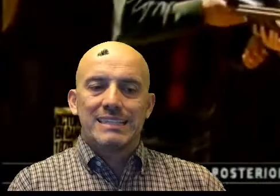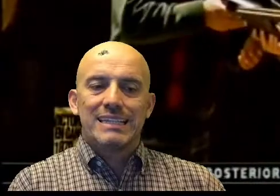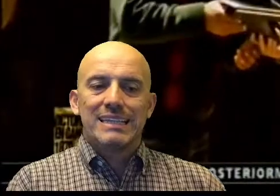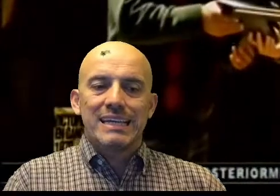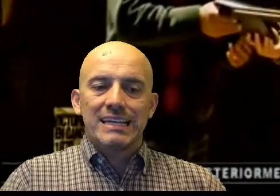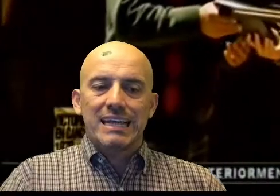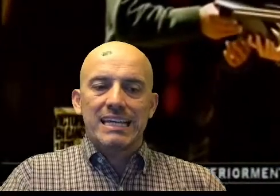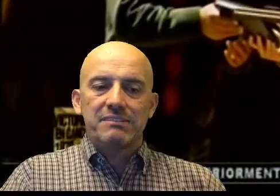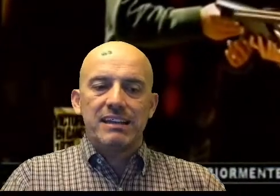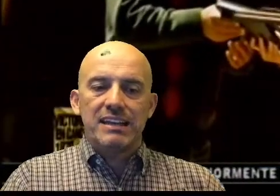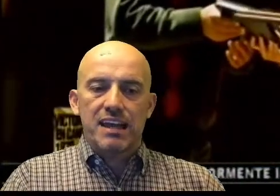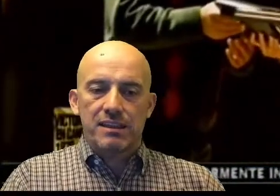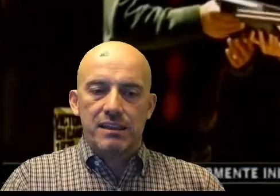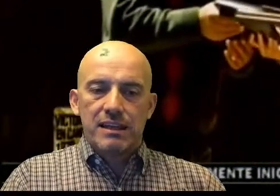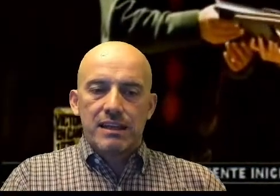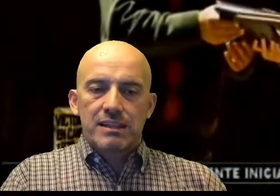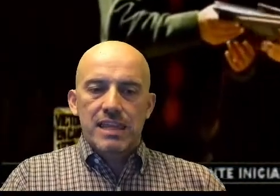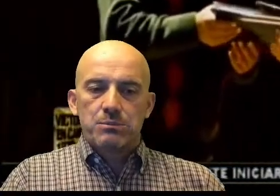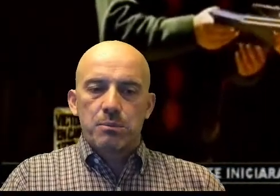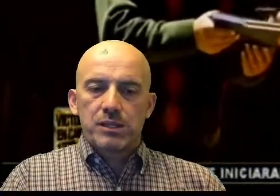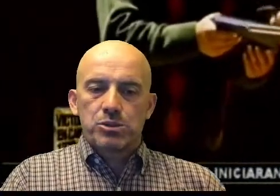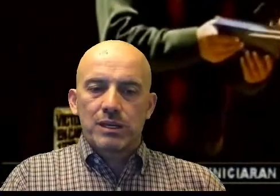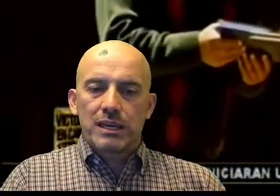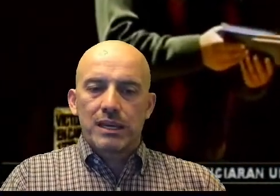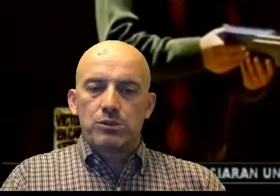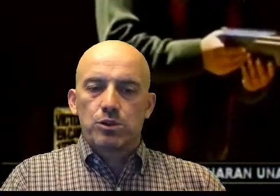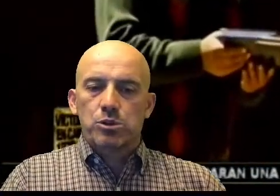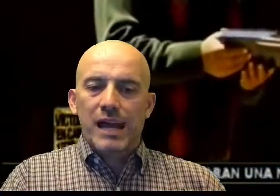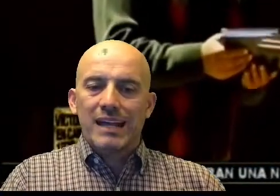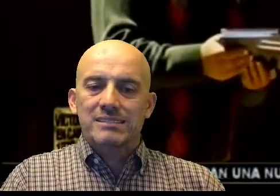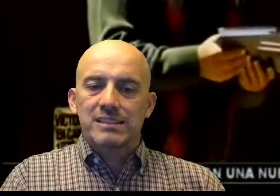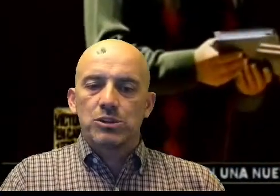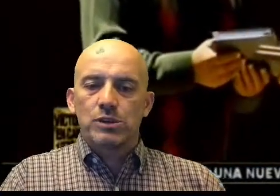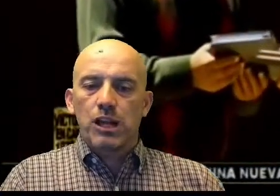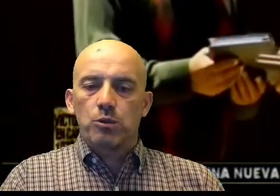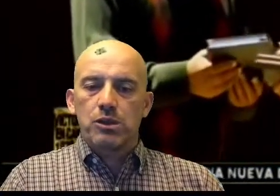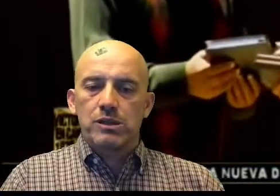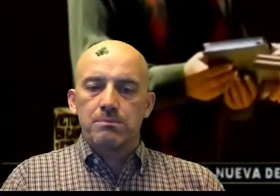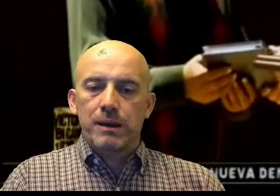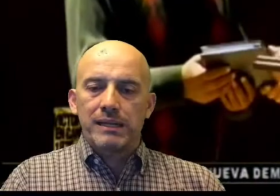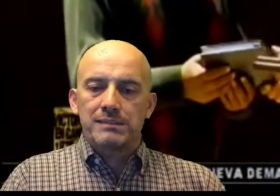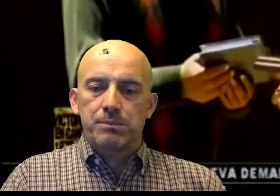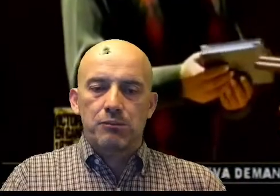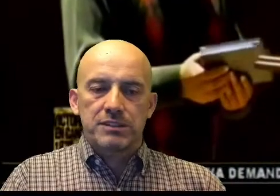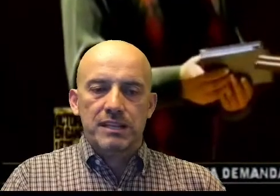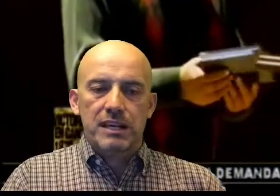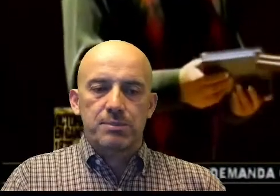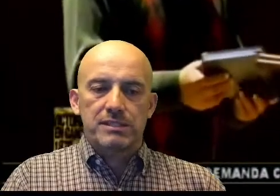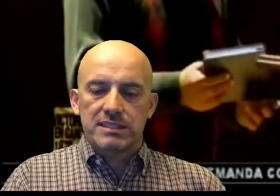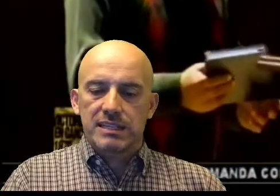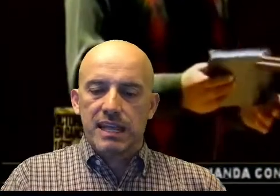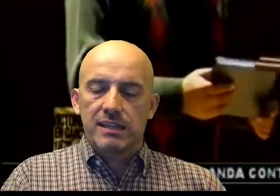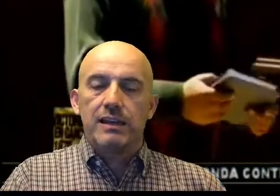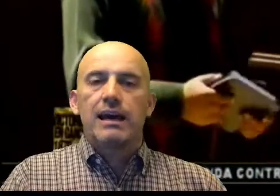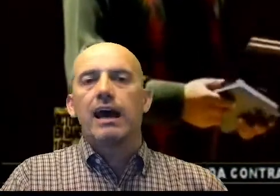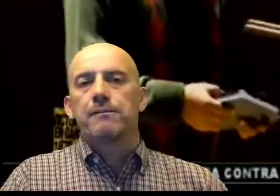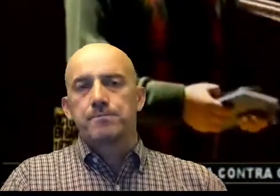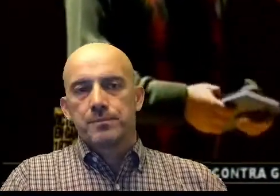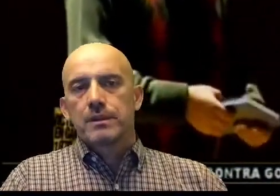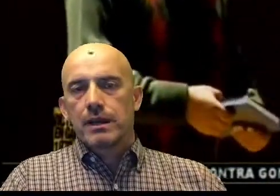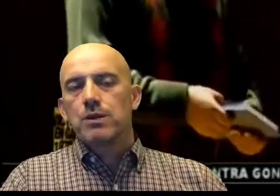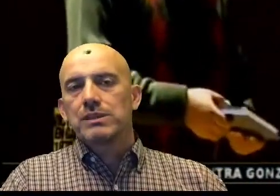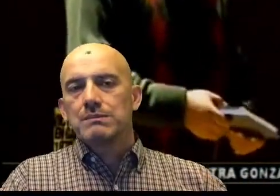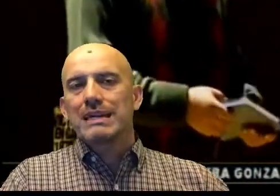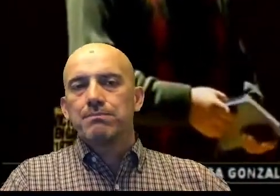apodaca es indigna de credibilidad desde el momento en que el doctor arce no era el dueño del país para ofrecer la presidencia a nadie